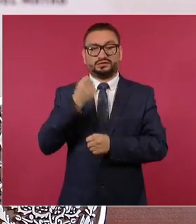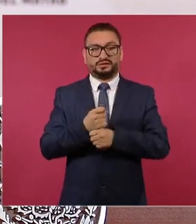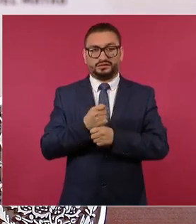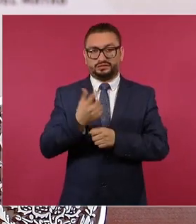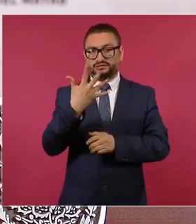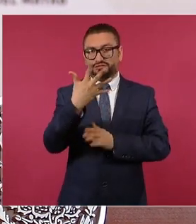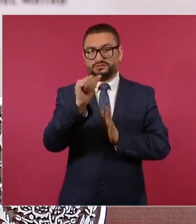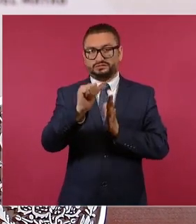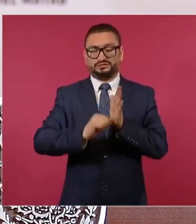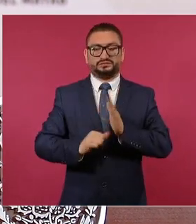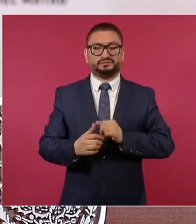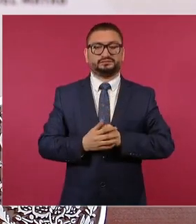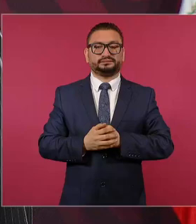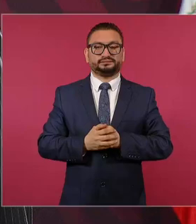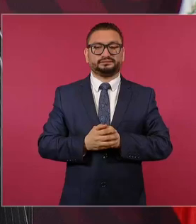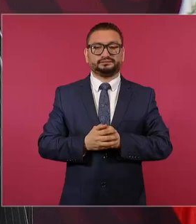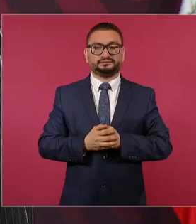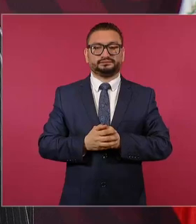1 año, 5 meses.